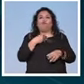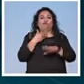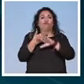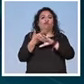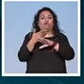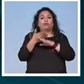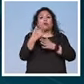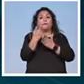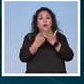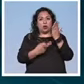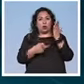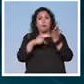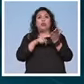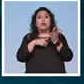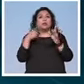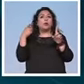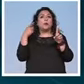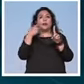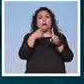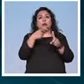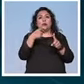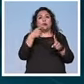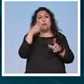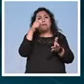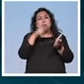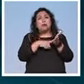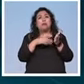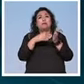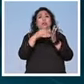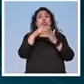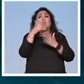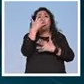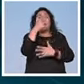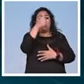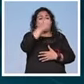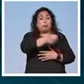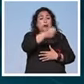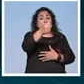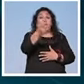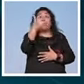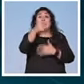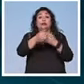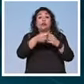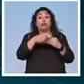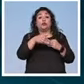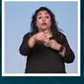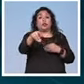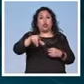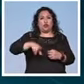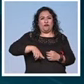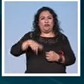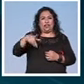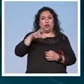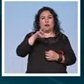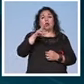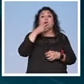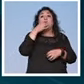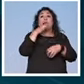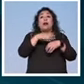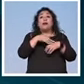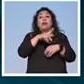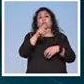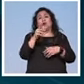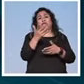El programa forma parte del objetivo de plantar 1.000 millones de árboles en 10 años, que el gobierno de Macron anunció tras